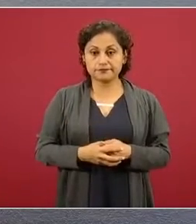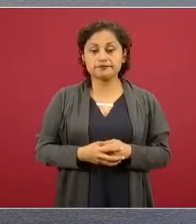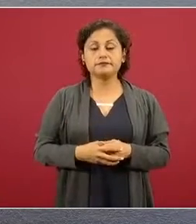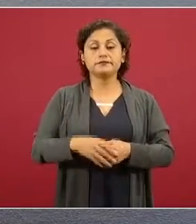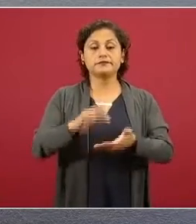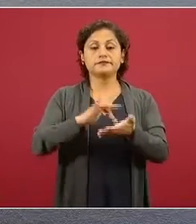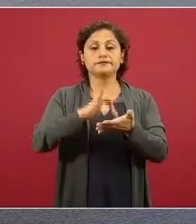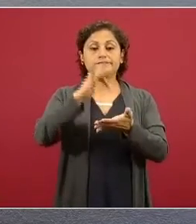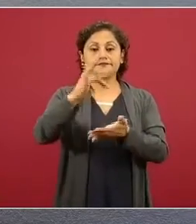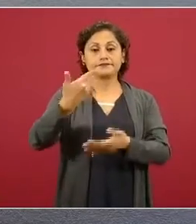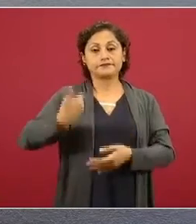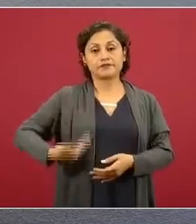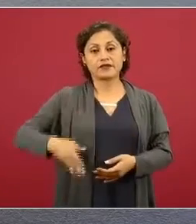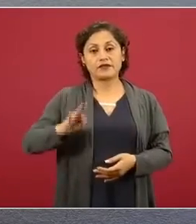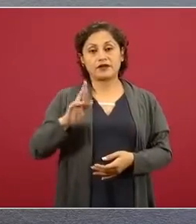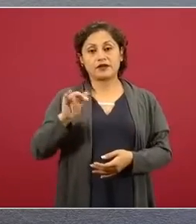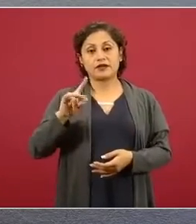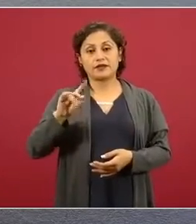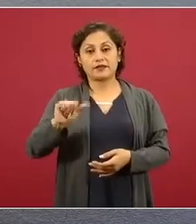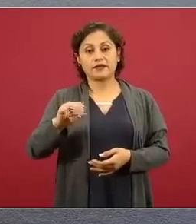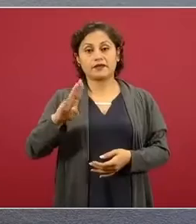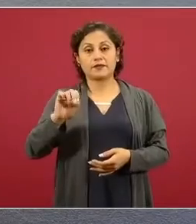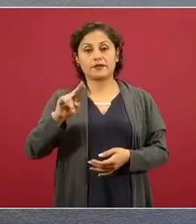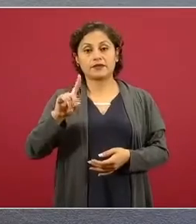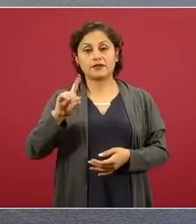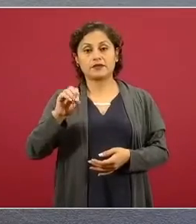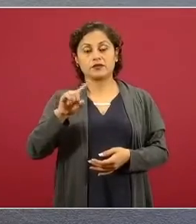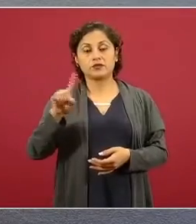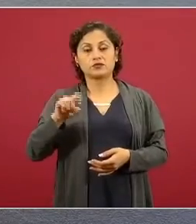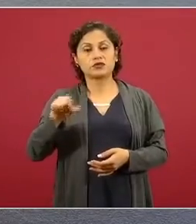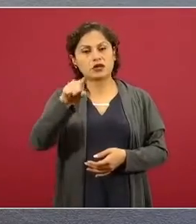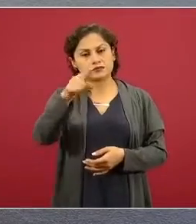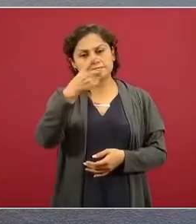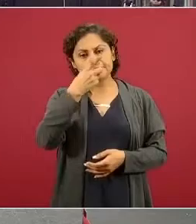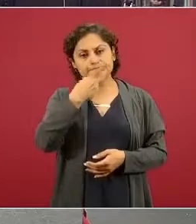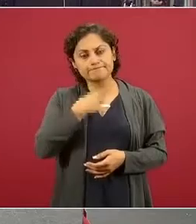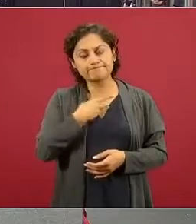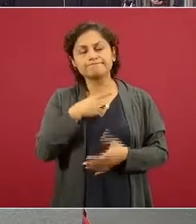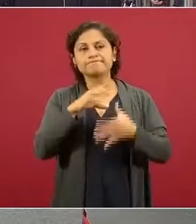Gracias. Fernanda Mendoza. Por lo que usted menciona